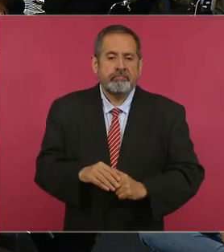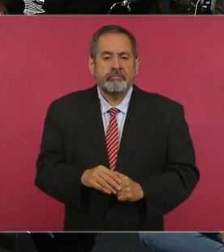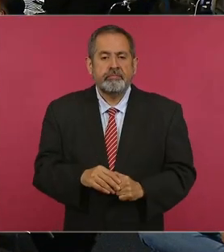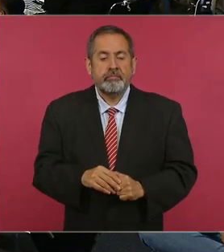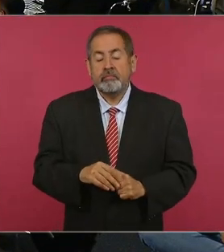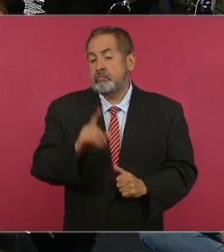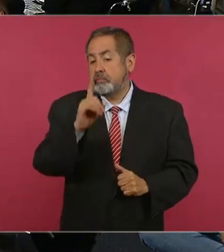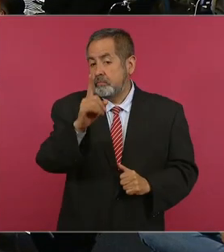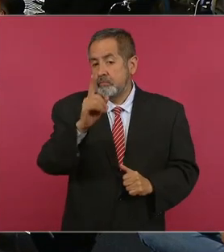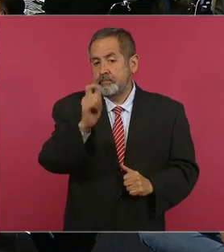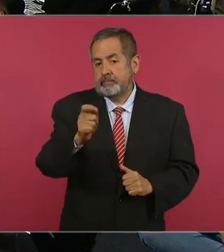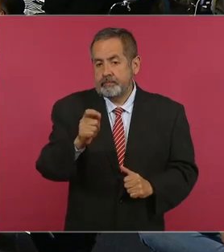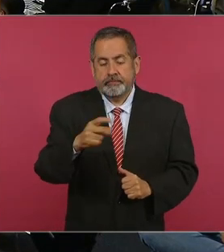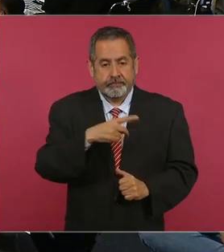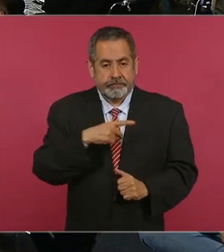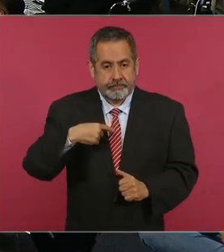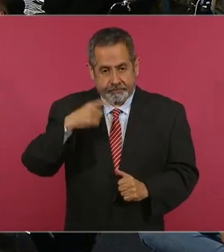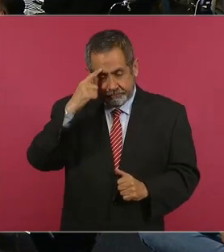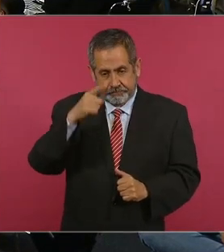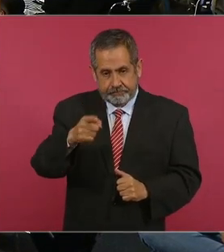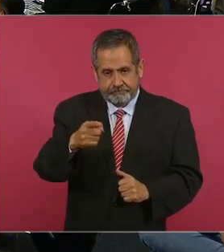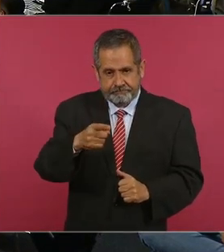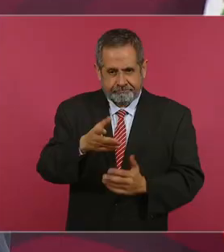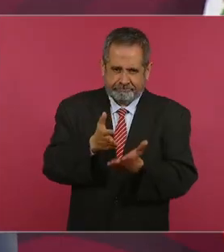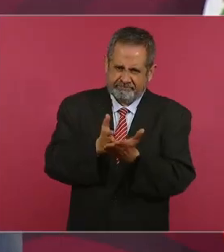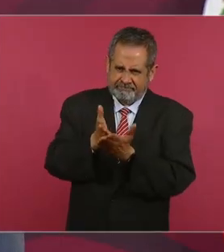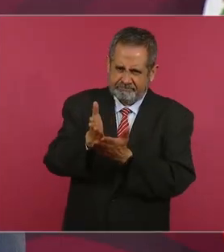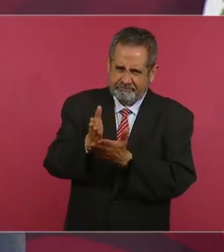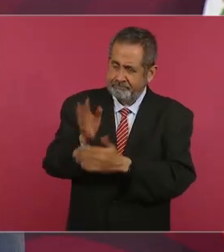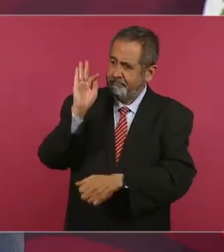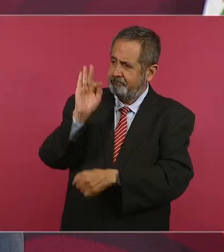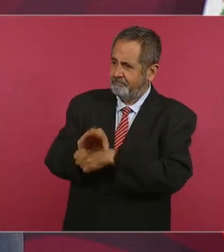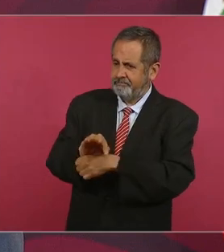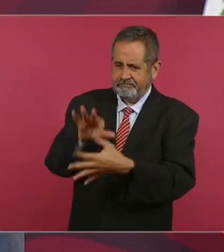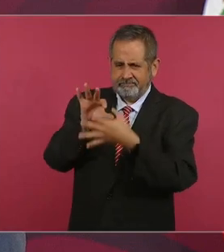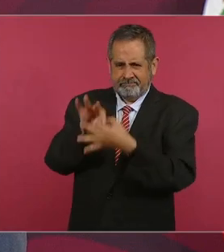que sí debe de haber es lealtad al proyecto.